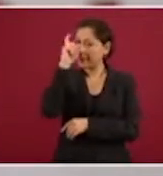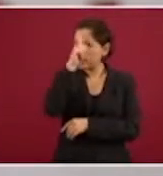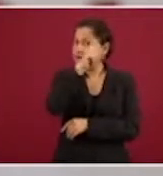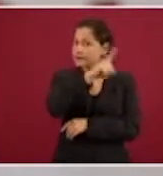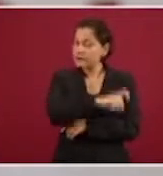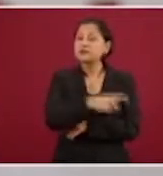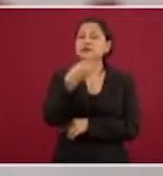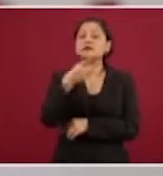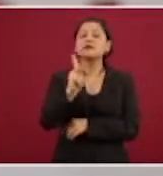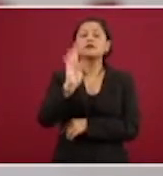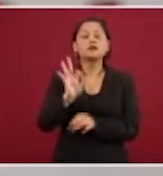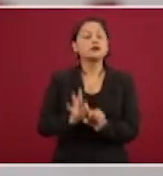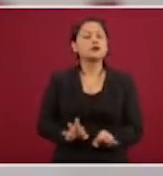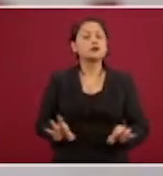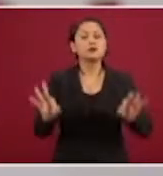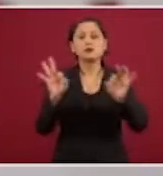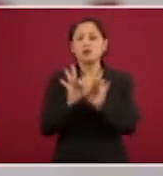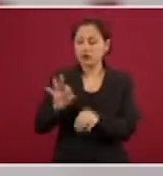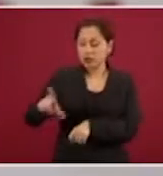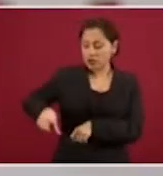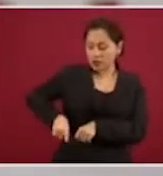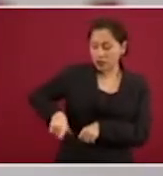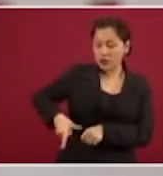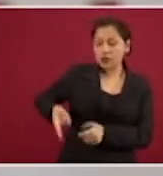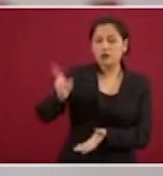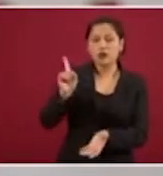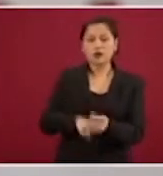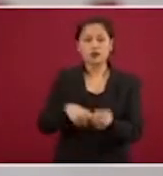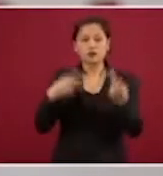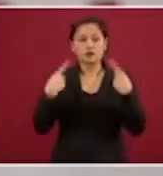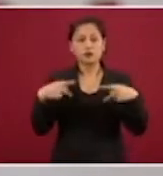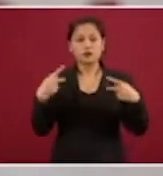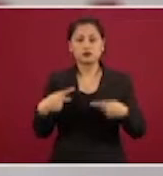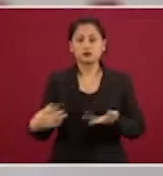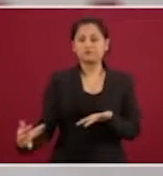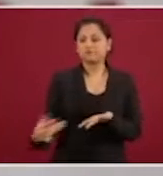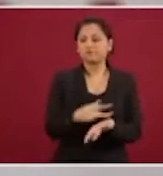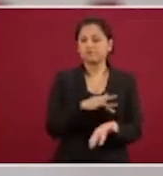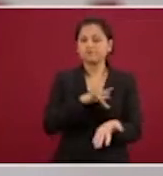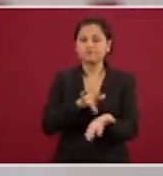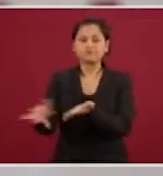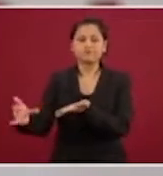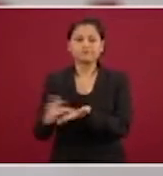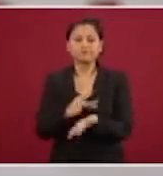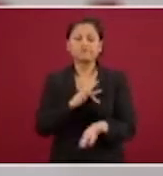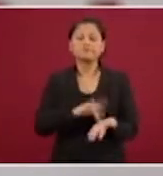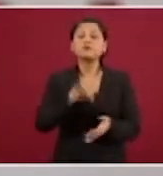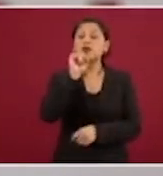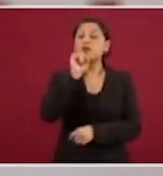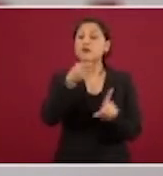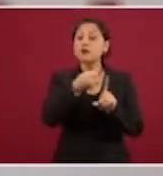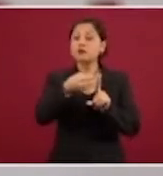colaboración al interior del gobierno, orden y disciplina para que cada quien haga lo que le corresponda y